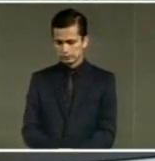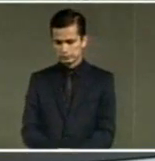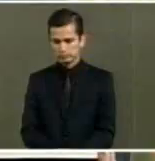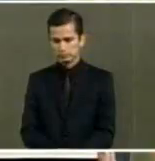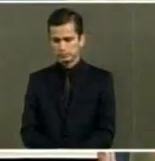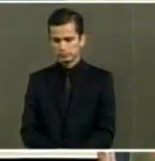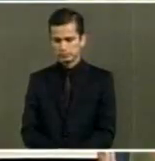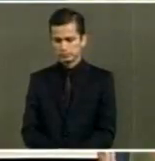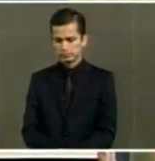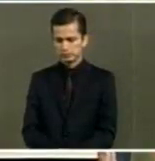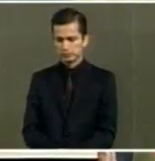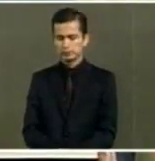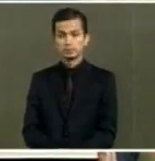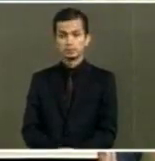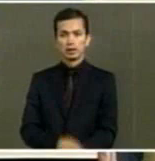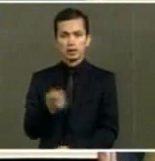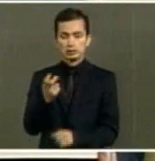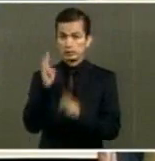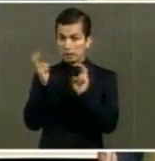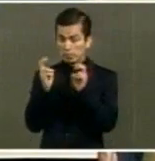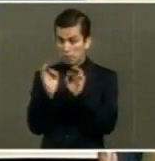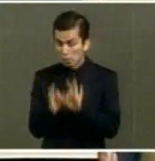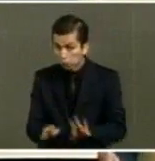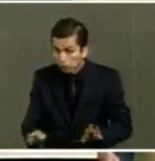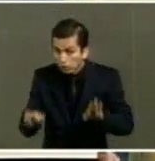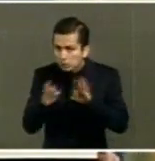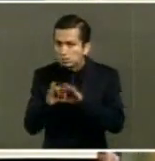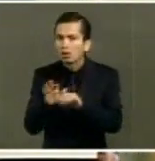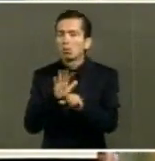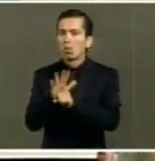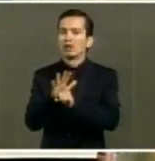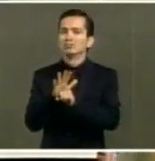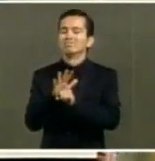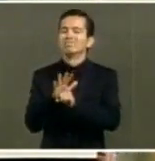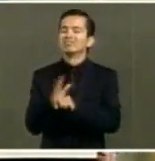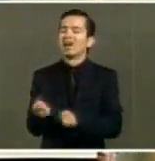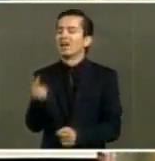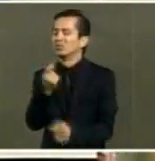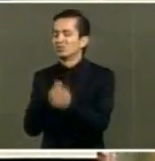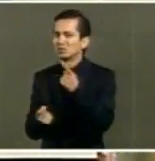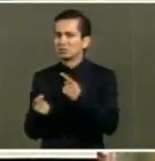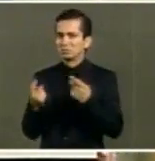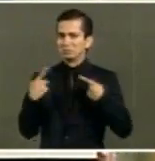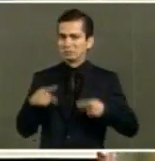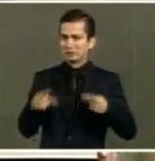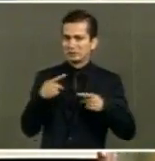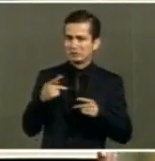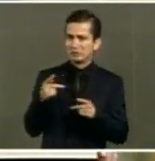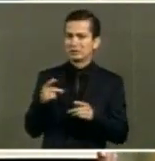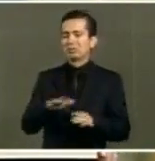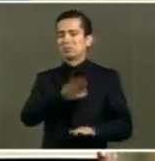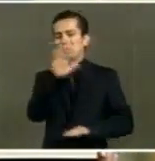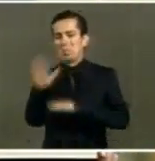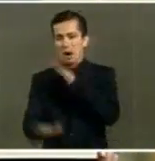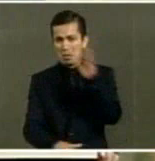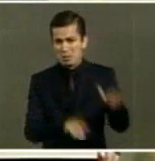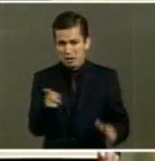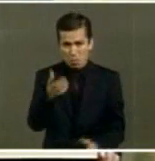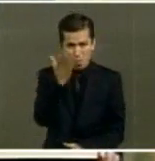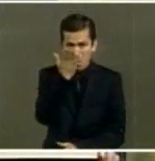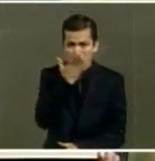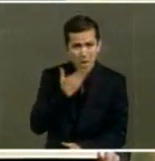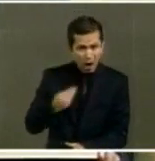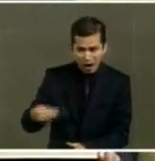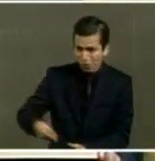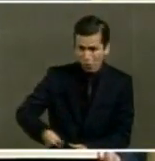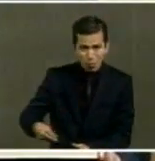Me refiero a las víctimas de la violencia criminal, a las víctimas inocentes,